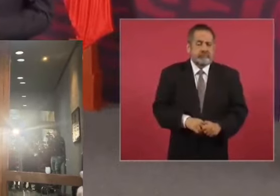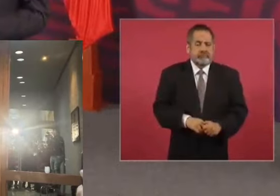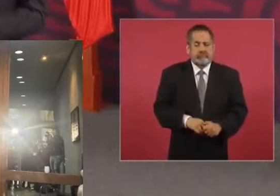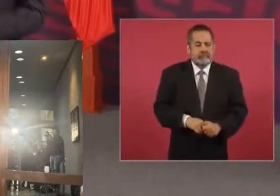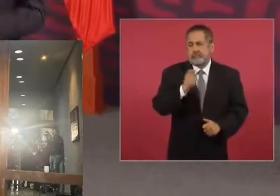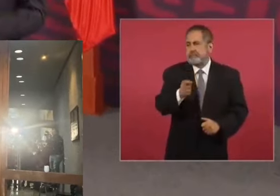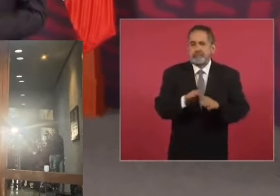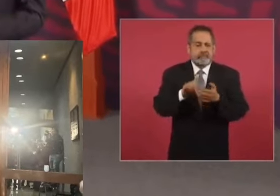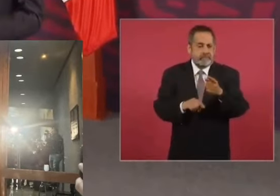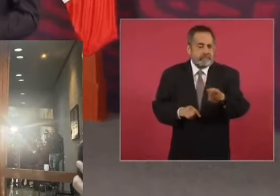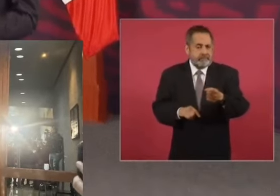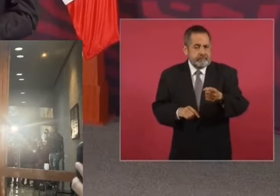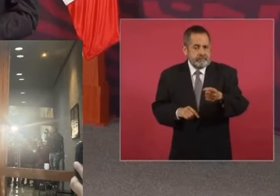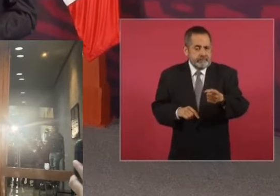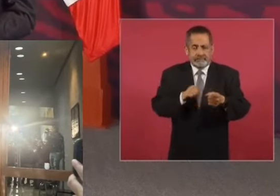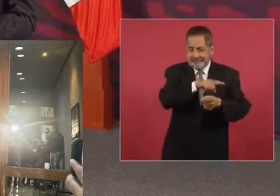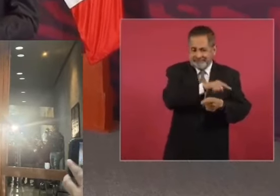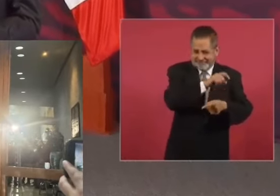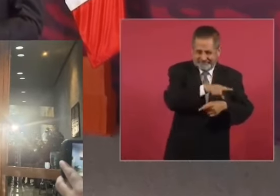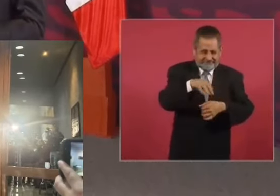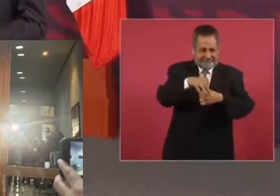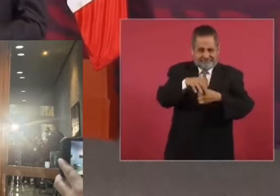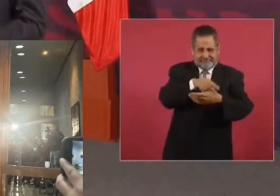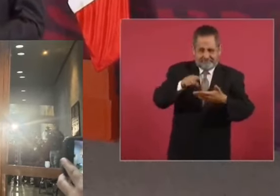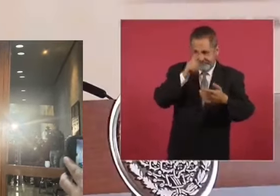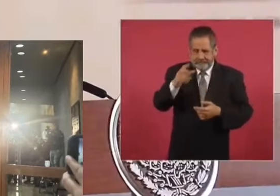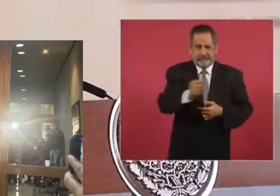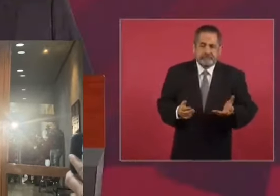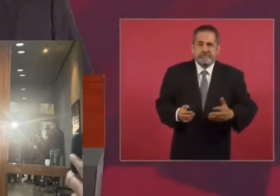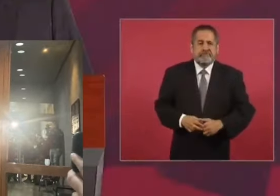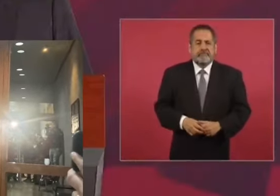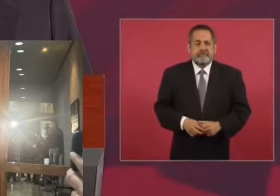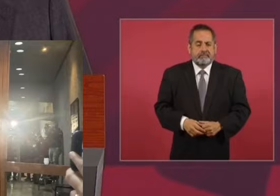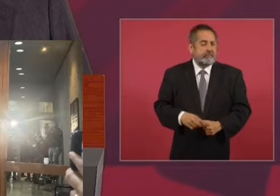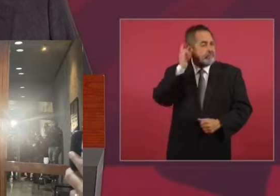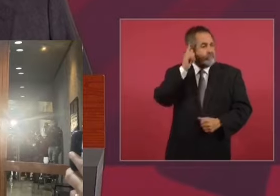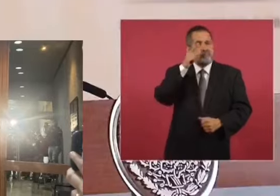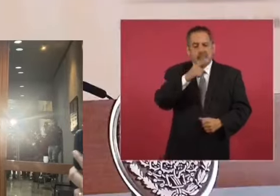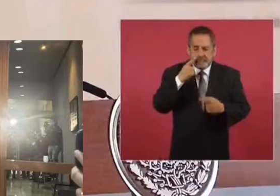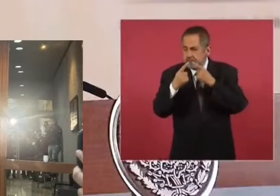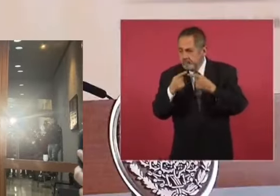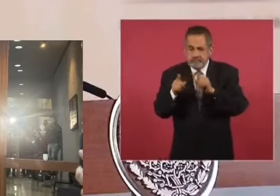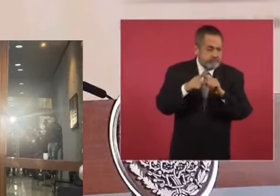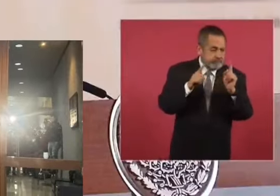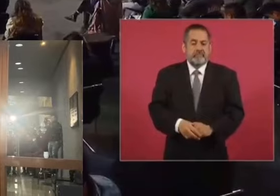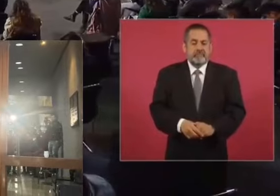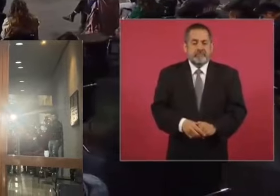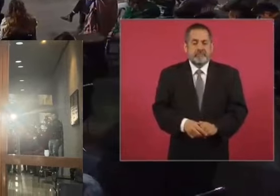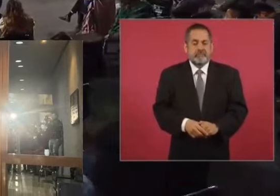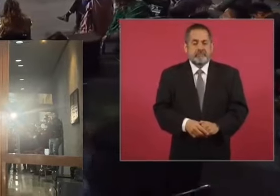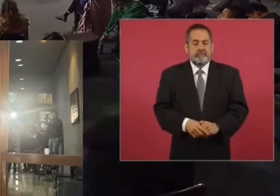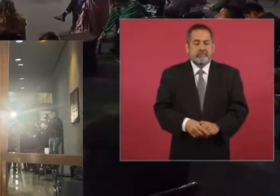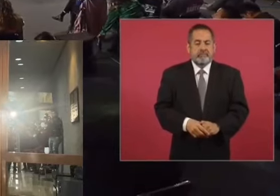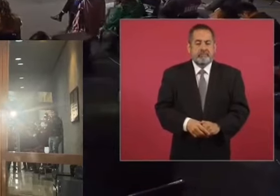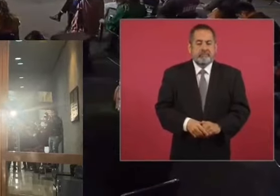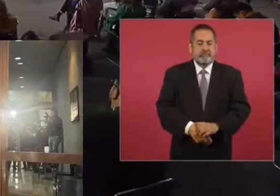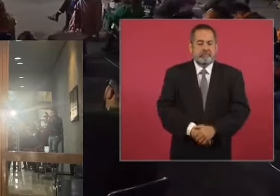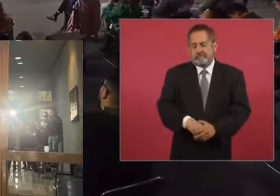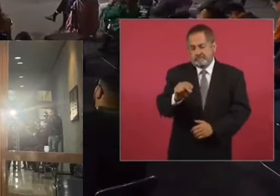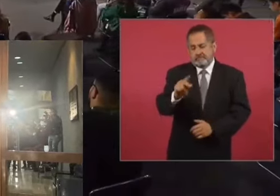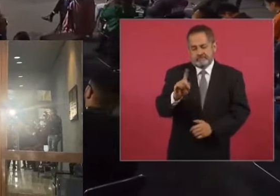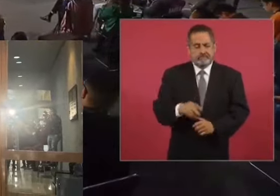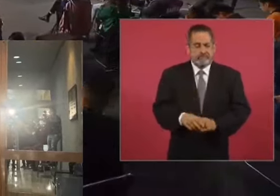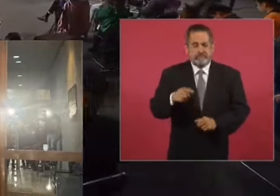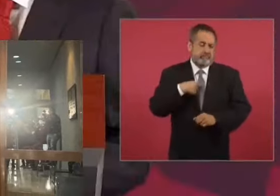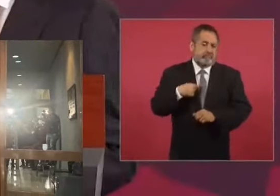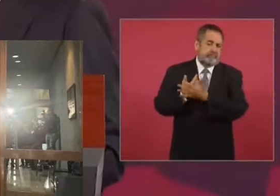incluso en la elección también de el fiscal. Ojalá y resuelvan sus diferencias. No, porque